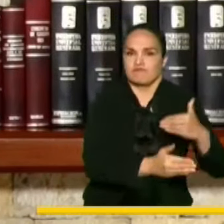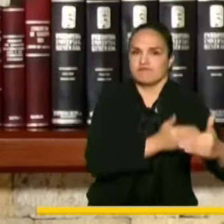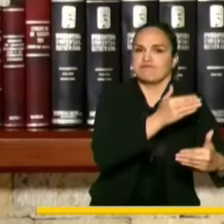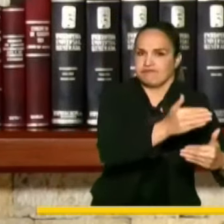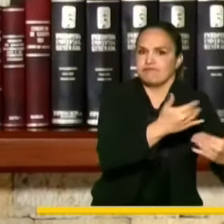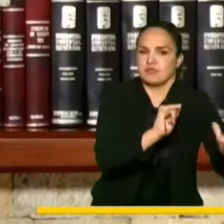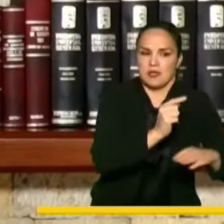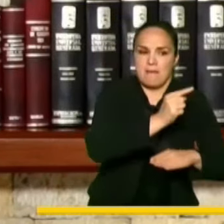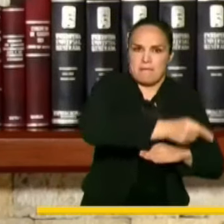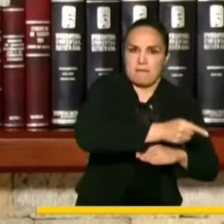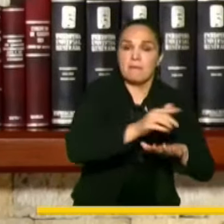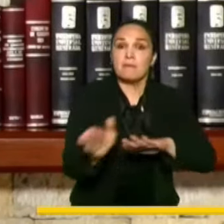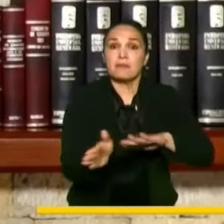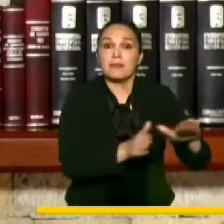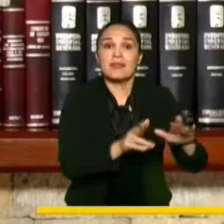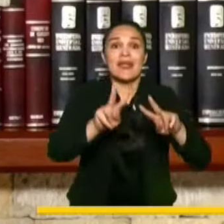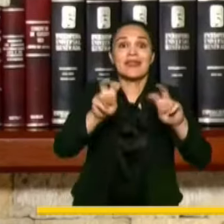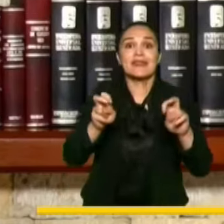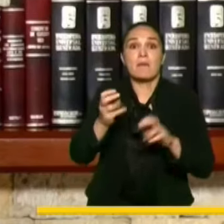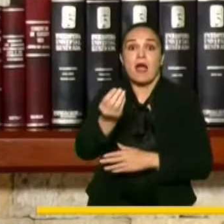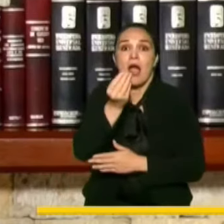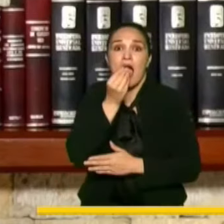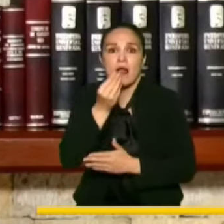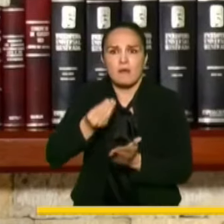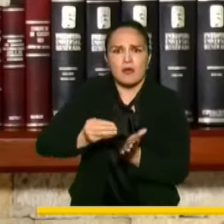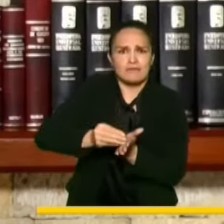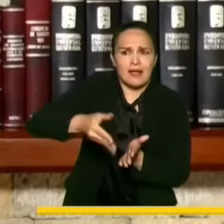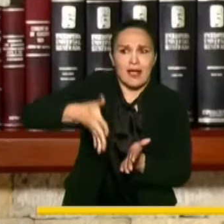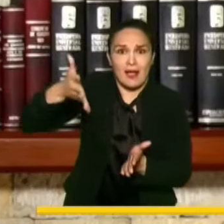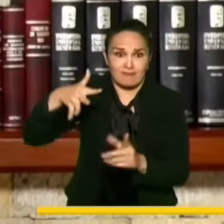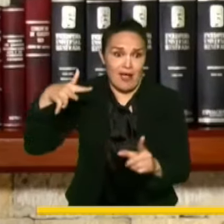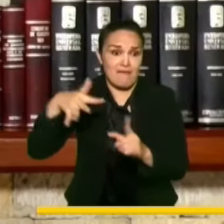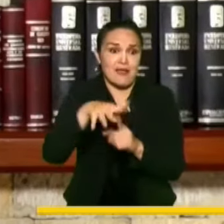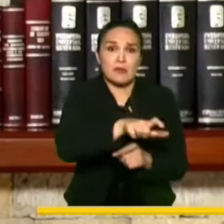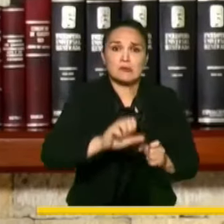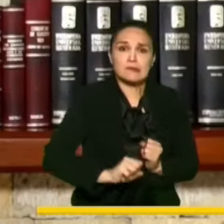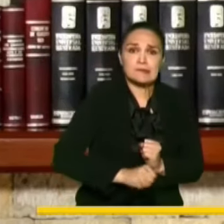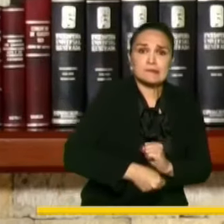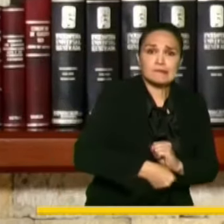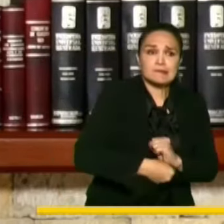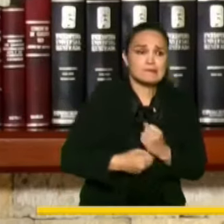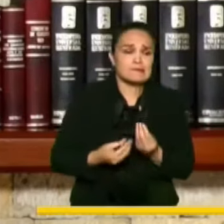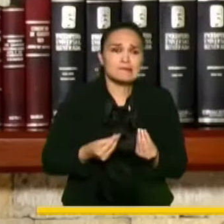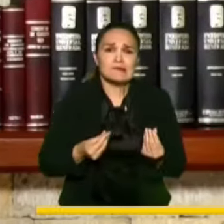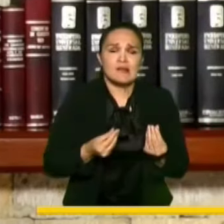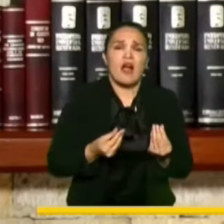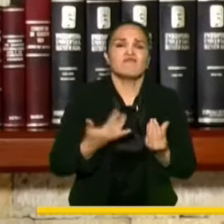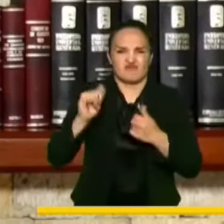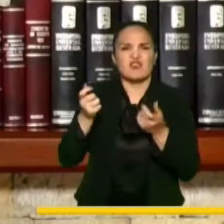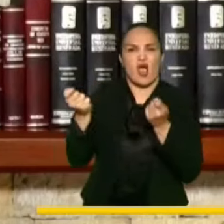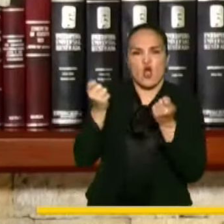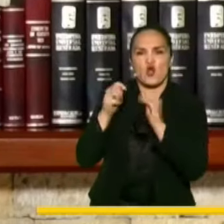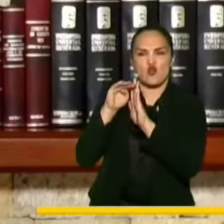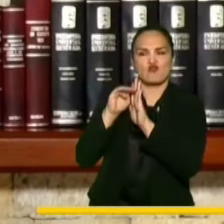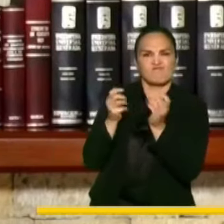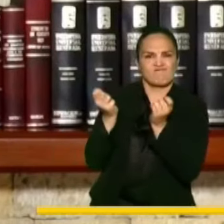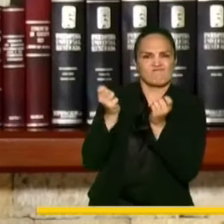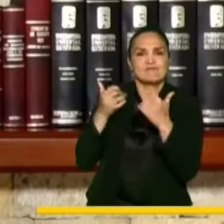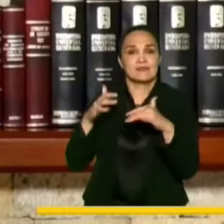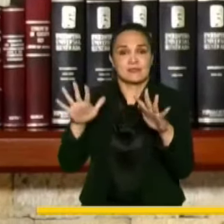inflación en alimentos, factor determinante del hambre, ha sido controlada. En el último mes de